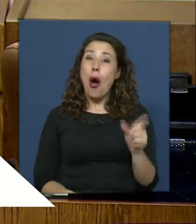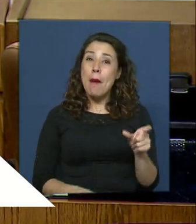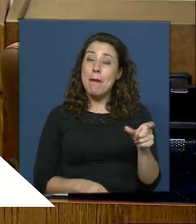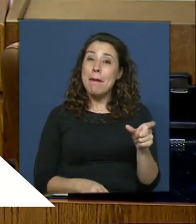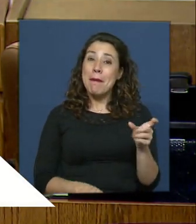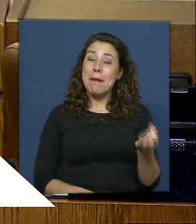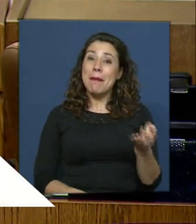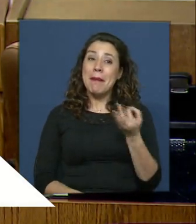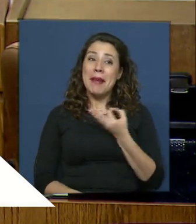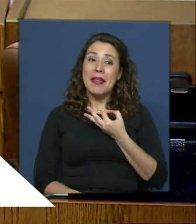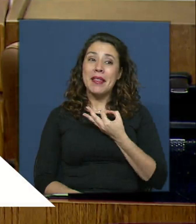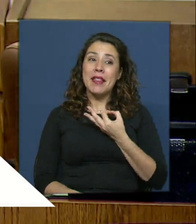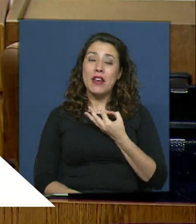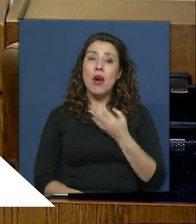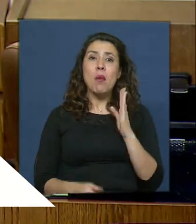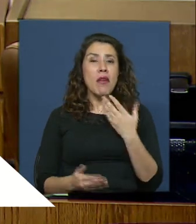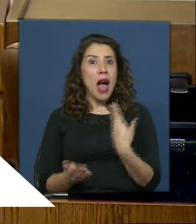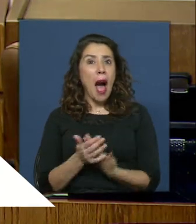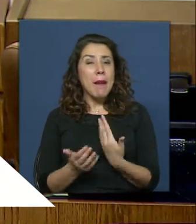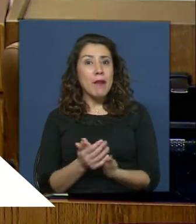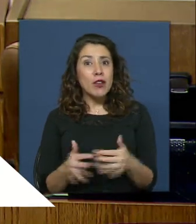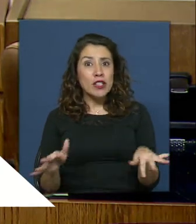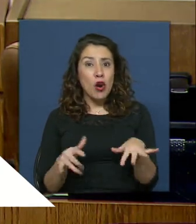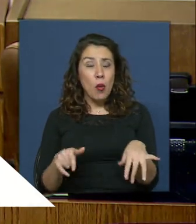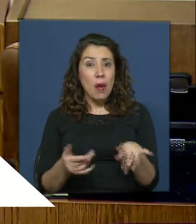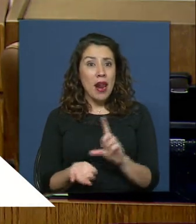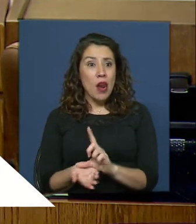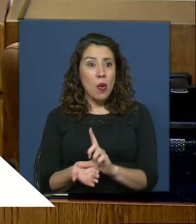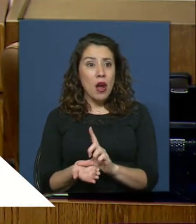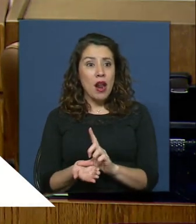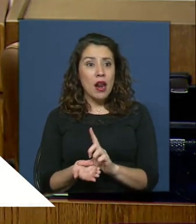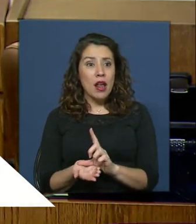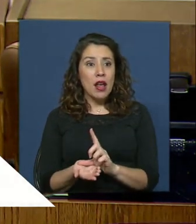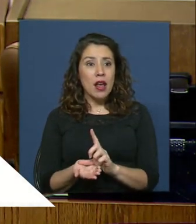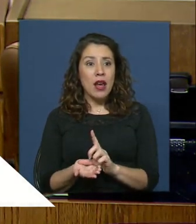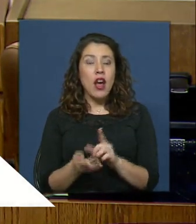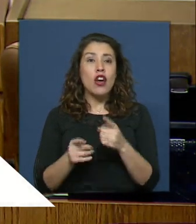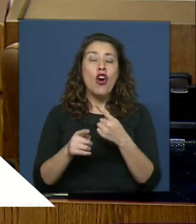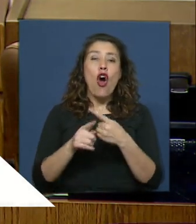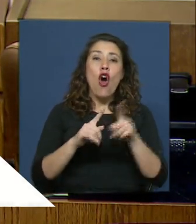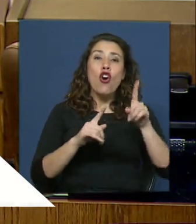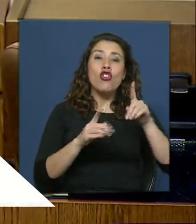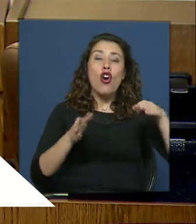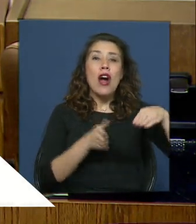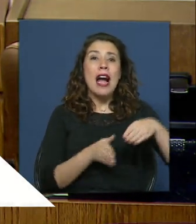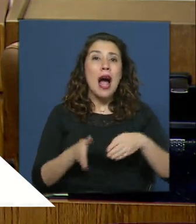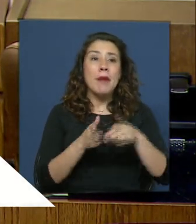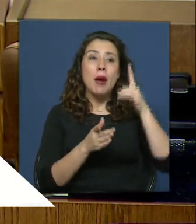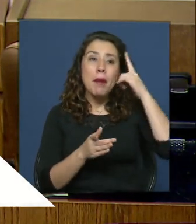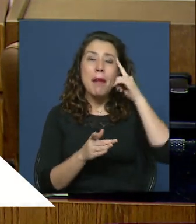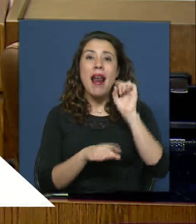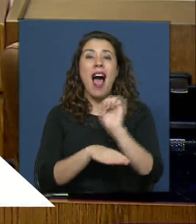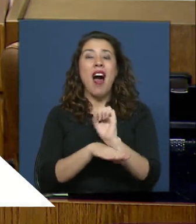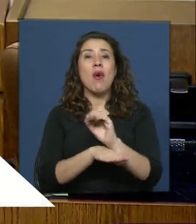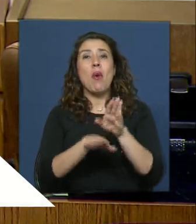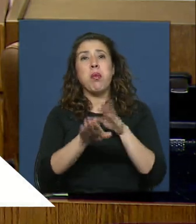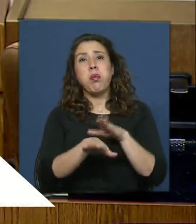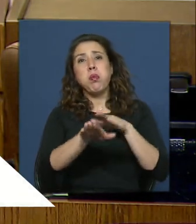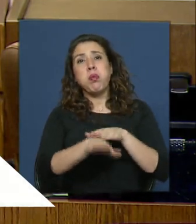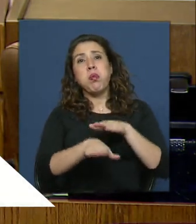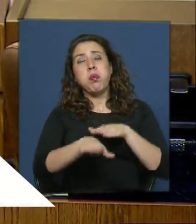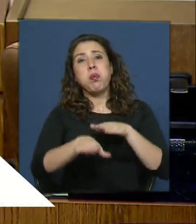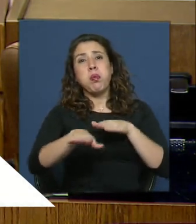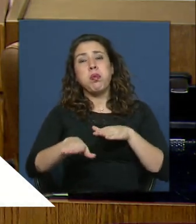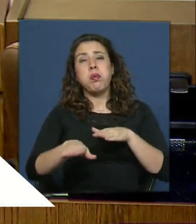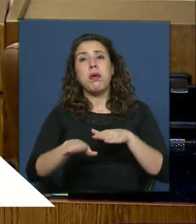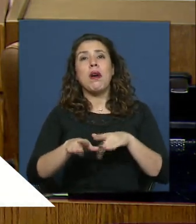era, ¿por qué no reutilizamos ese espacio y tenemos un camino alternativo para el atochamiento que se va a generar frente al